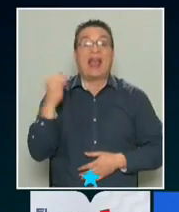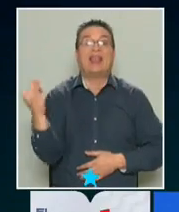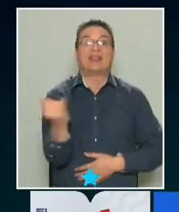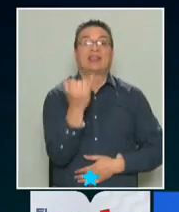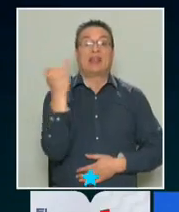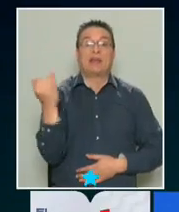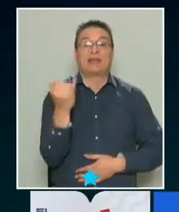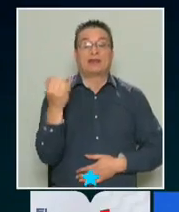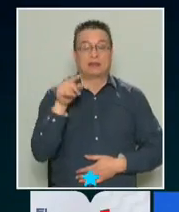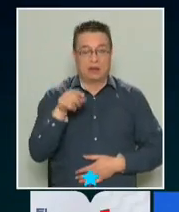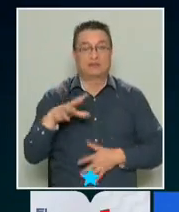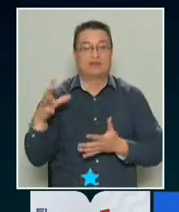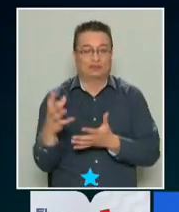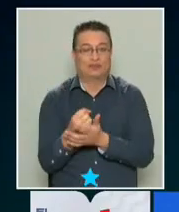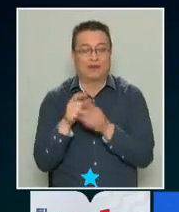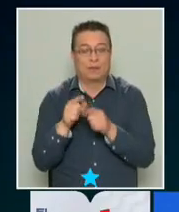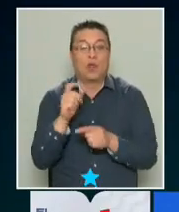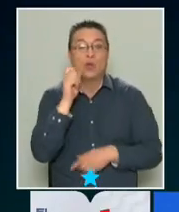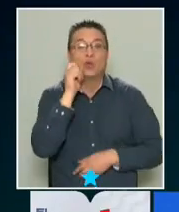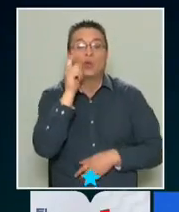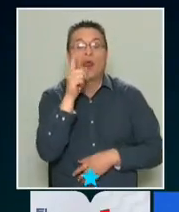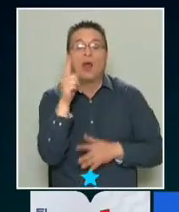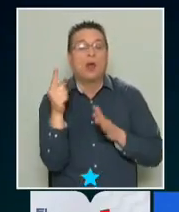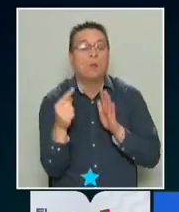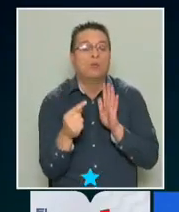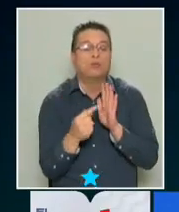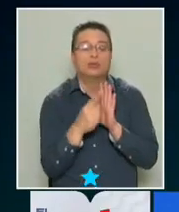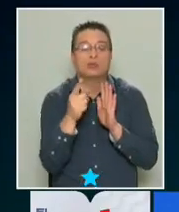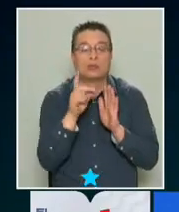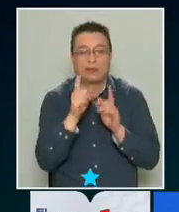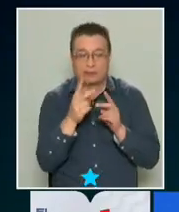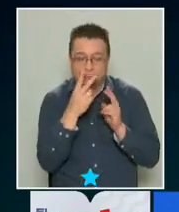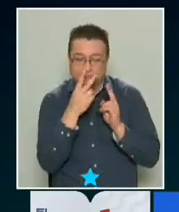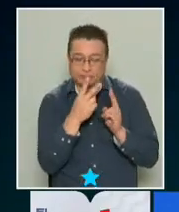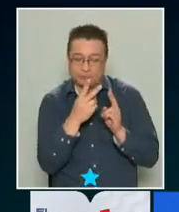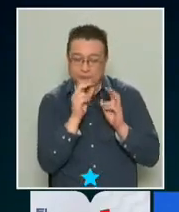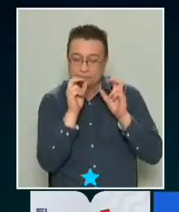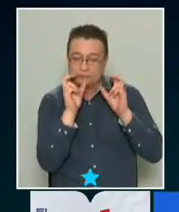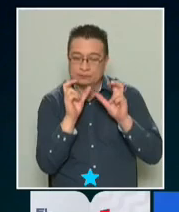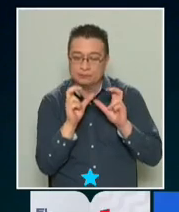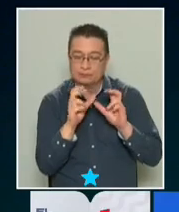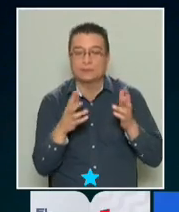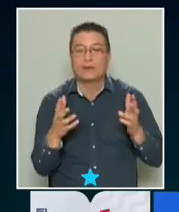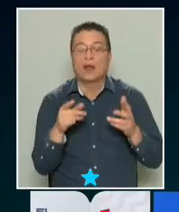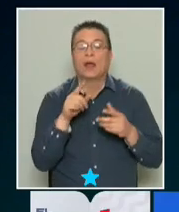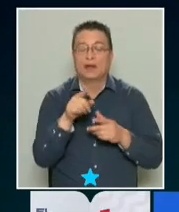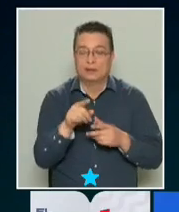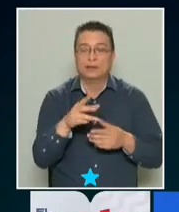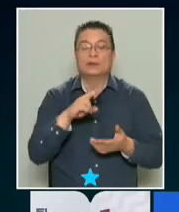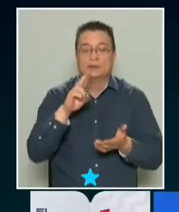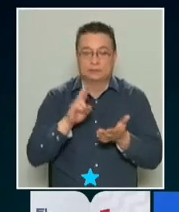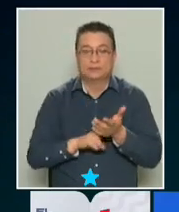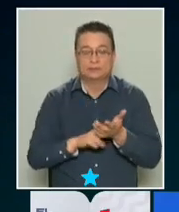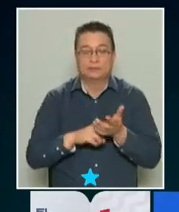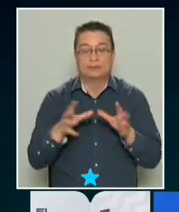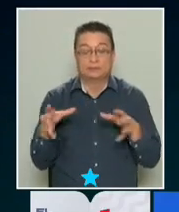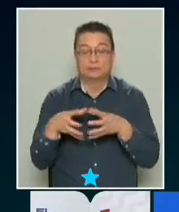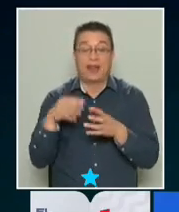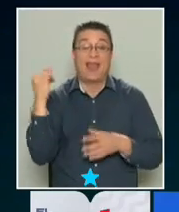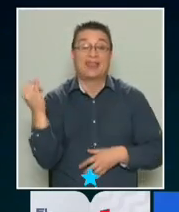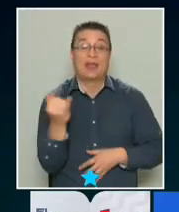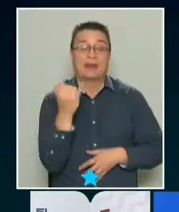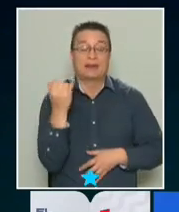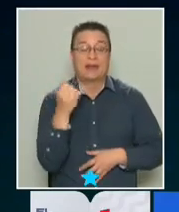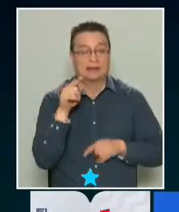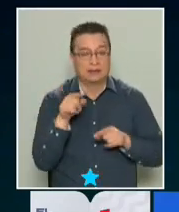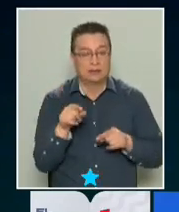logra a través de este órgano cuál es el punto aquí que hay que mirar con detención que realmente sean un órgano independiente que vele por